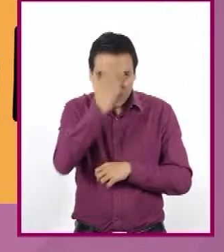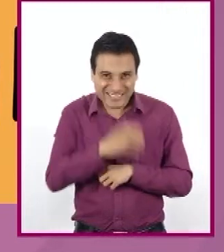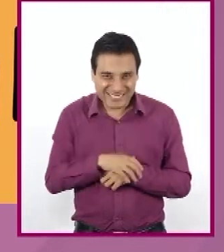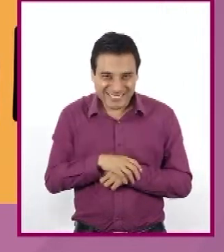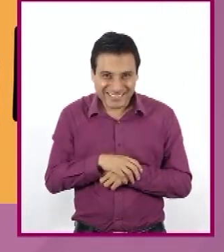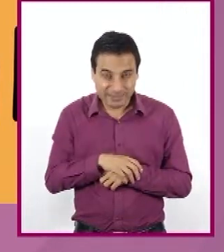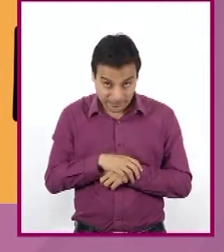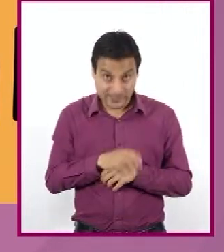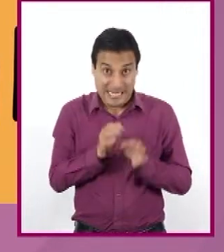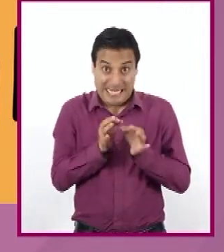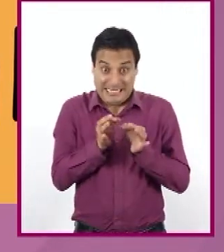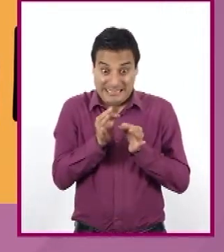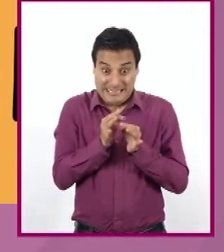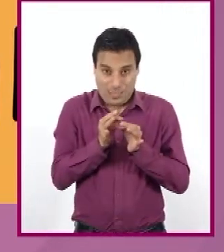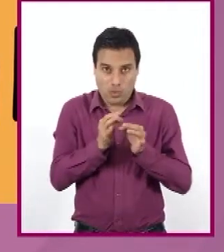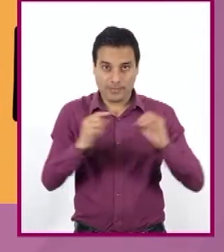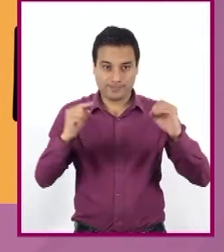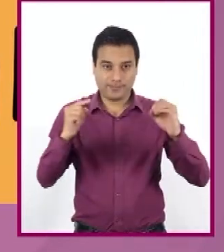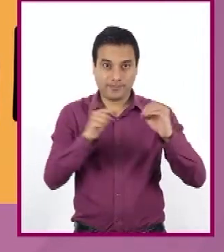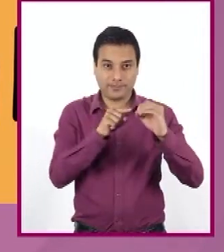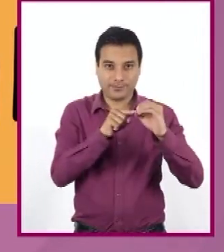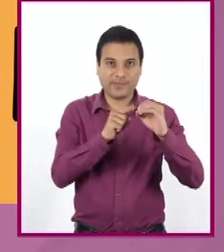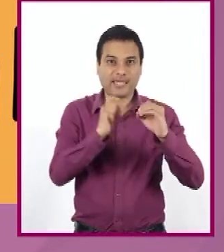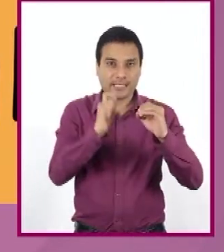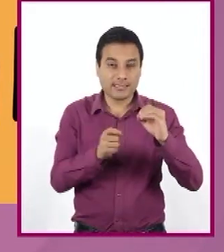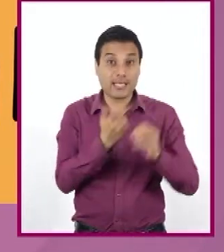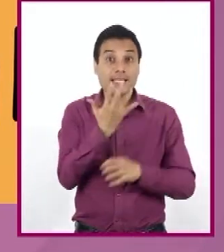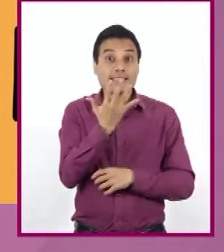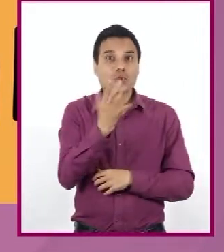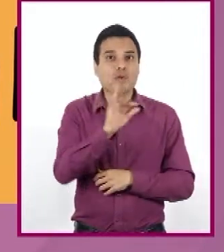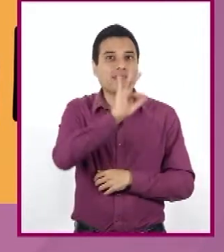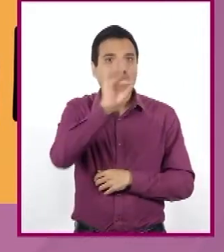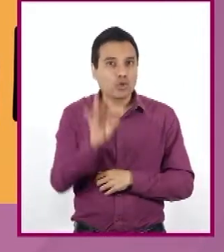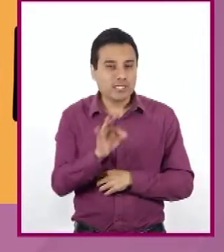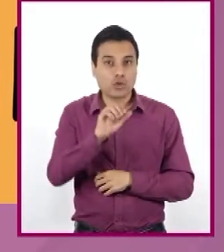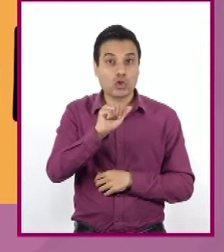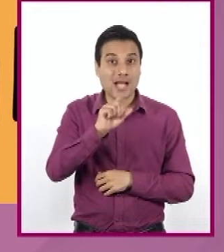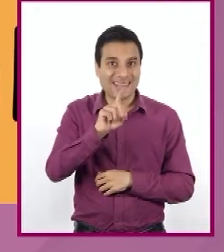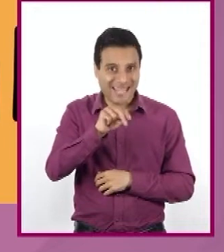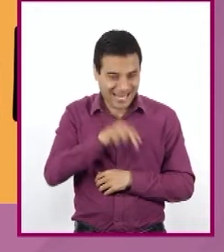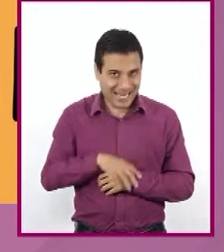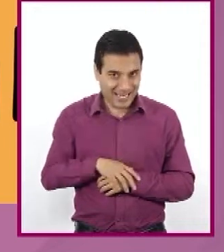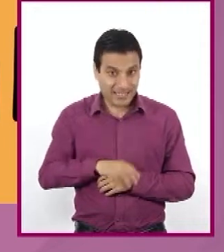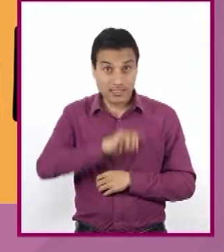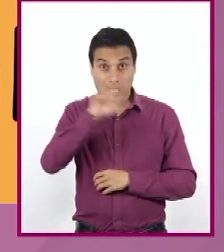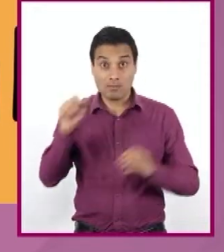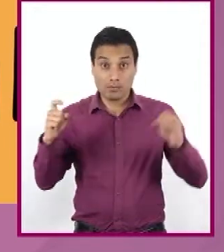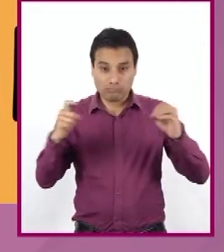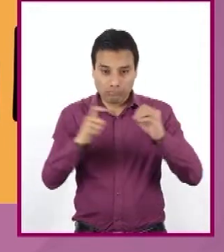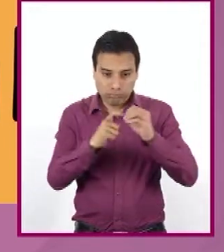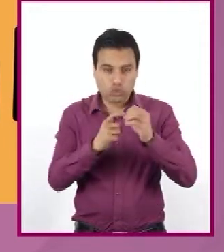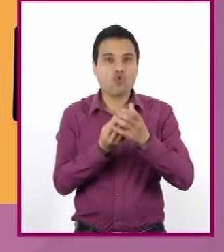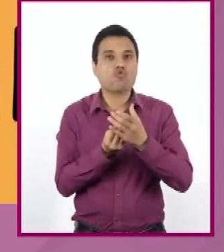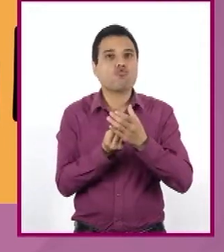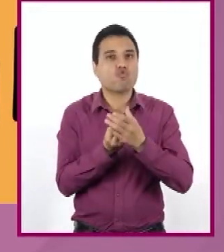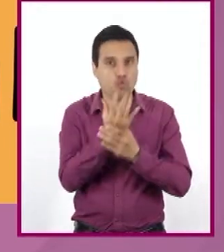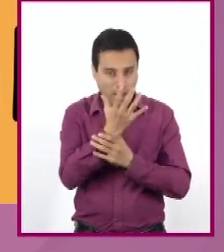estas células tiene la mitad de información genética, o ADN, necesario para generar a un nuevo ser